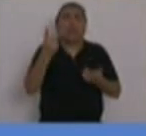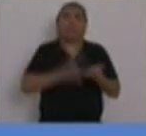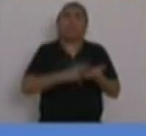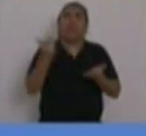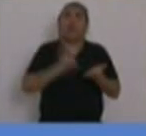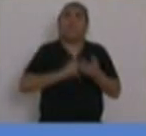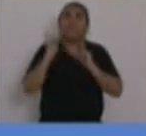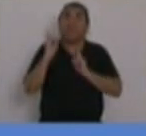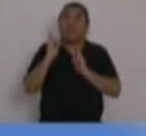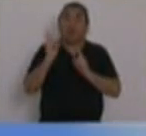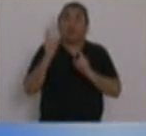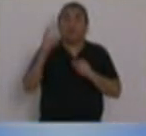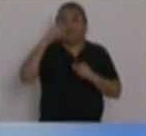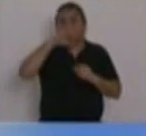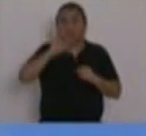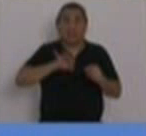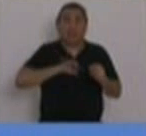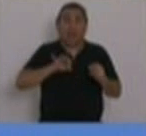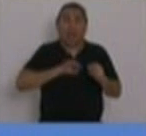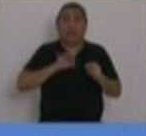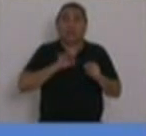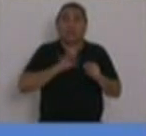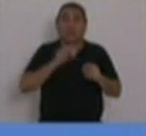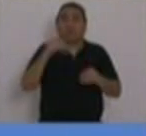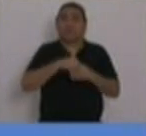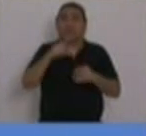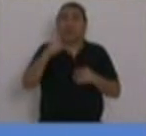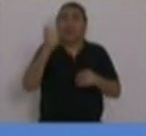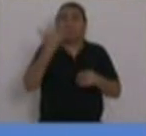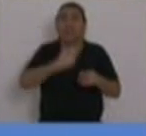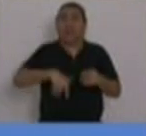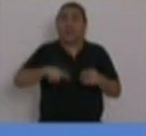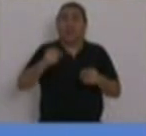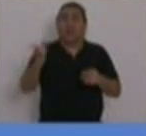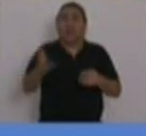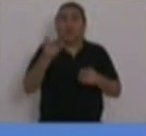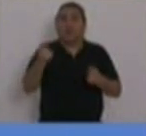grave, ¿no?, de las revisiones y estar atados o condicionados en ese sentido por el fondo.